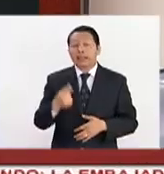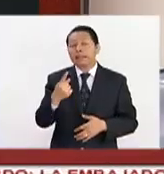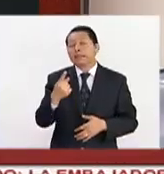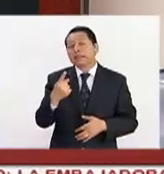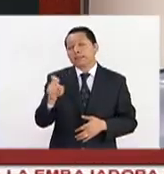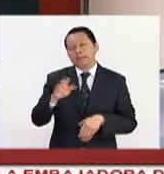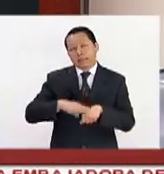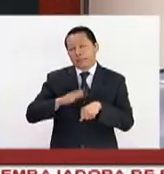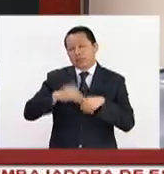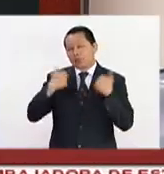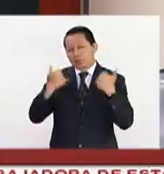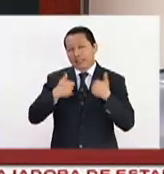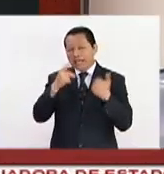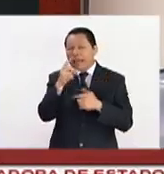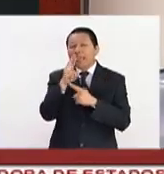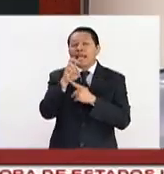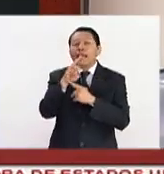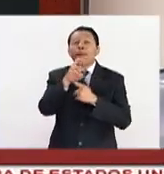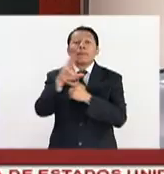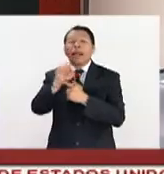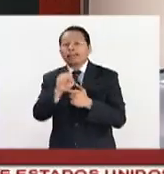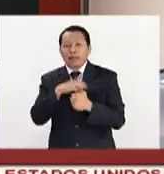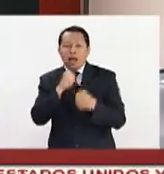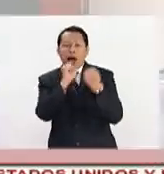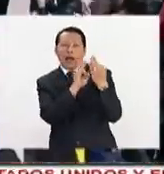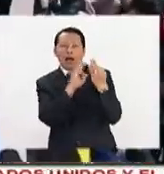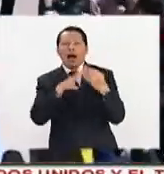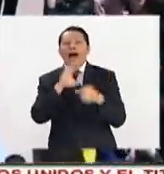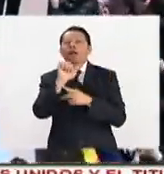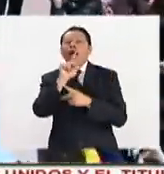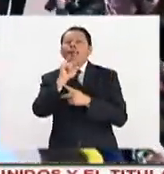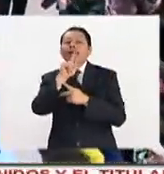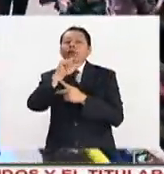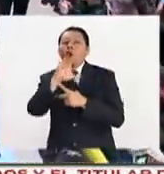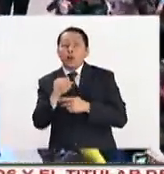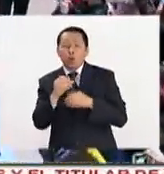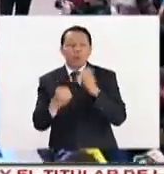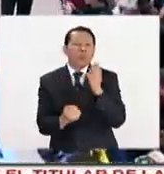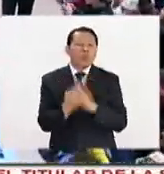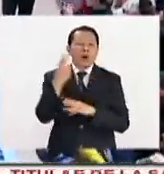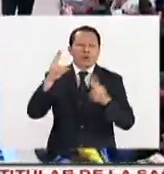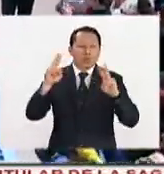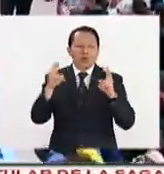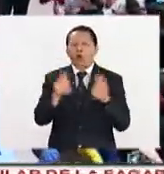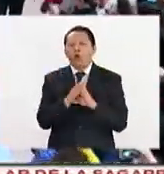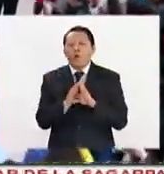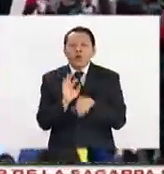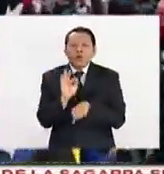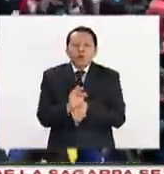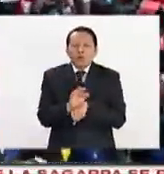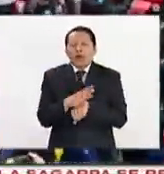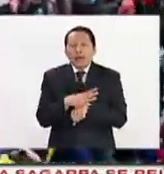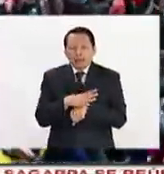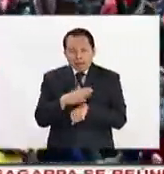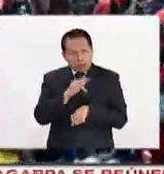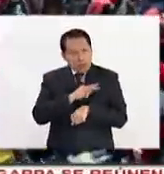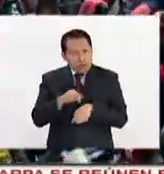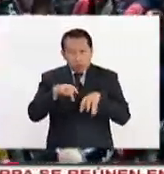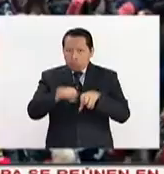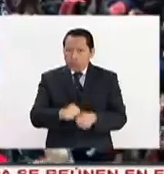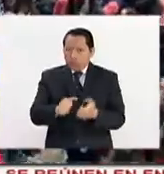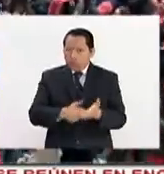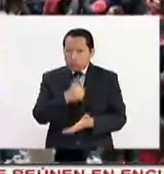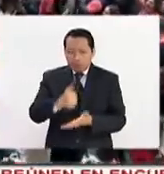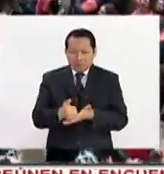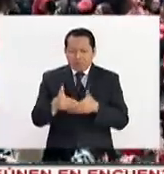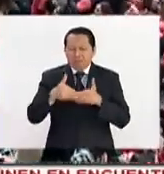Cientos de Dreamers reclamaron ante el Capitolio de los Estados Unidos un nuevo estatus que incluya una vía ciudadana antes del fin de